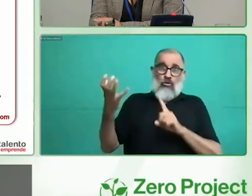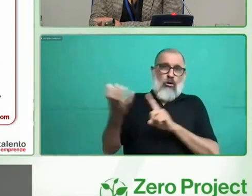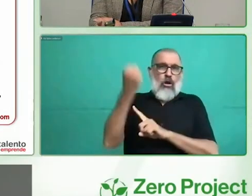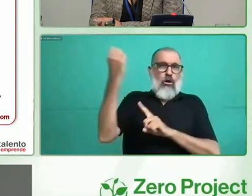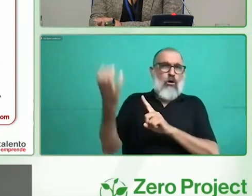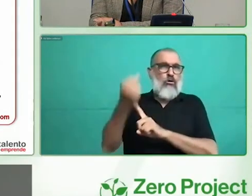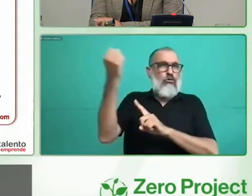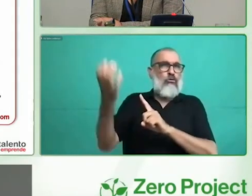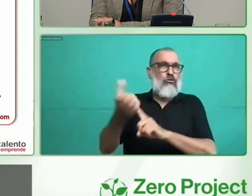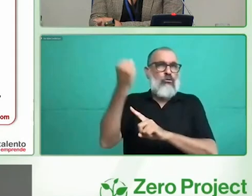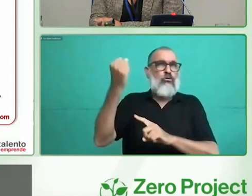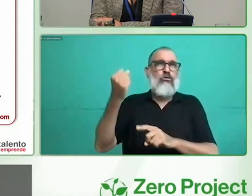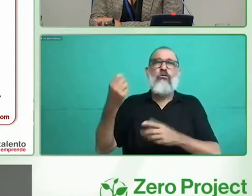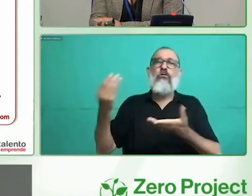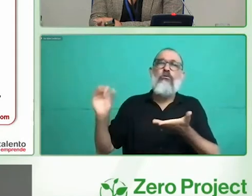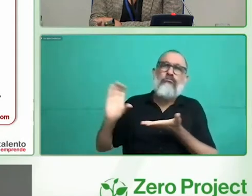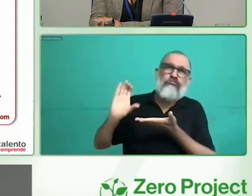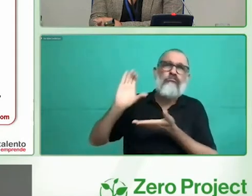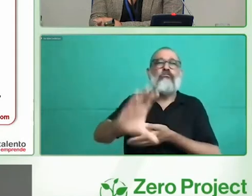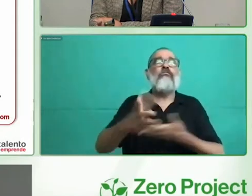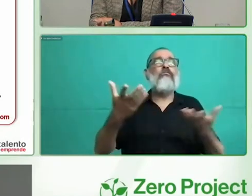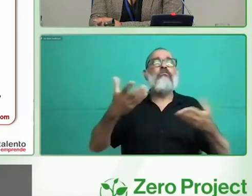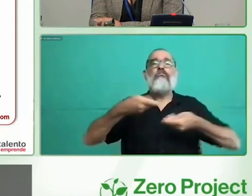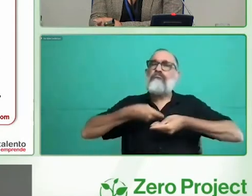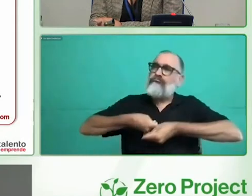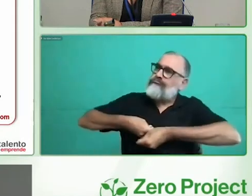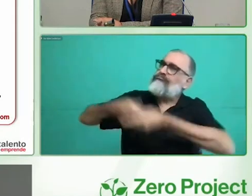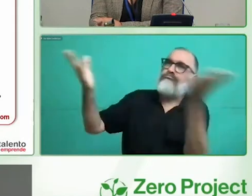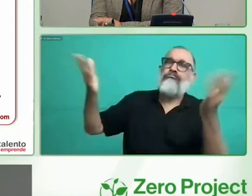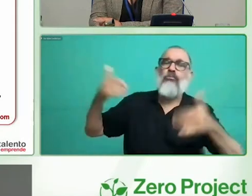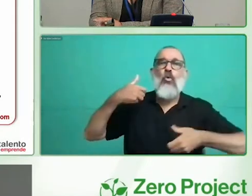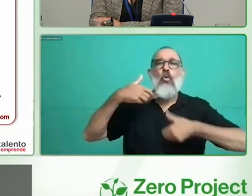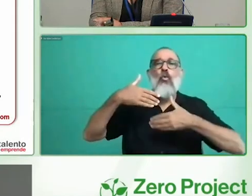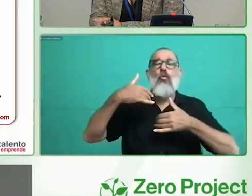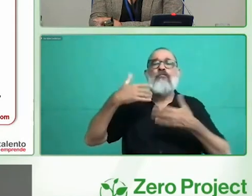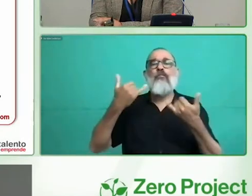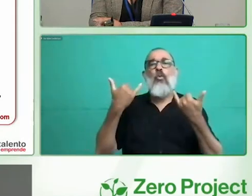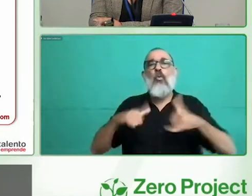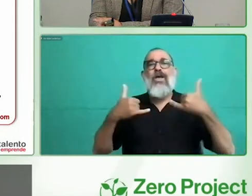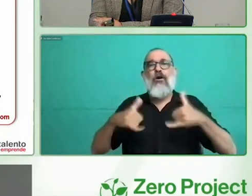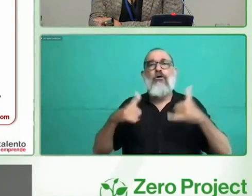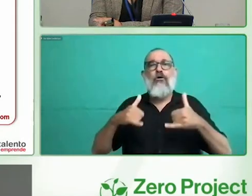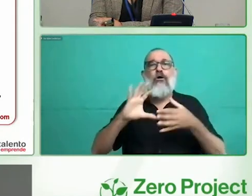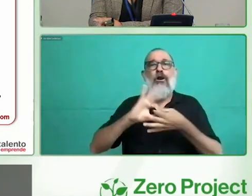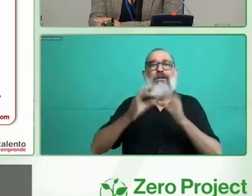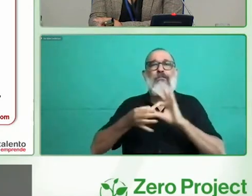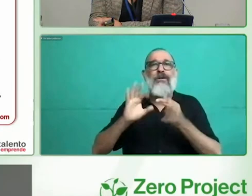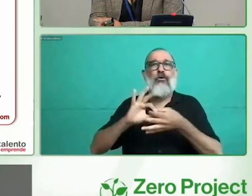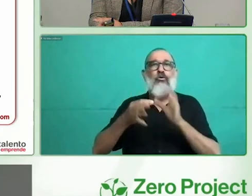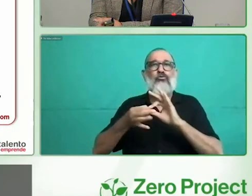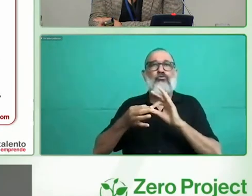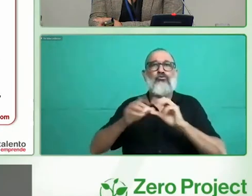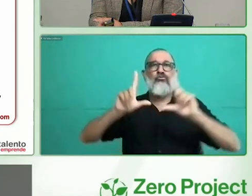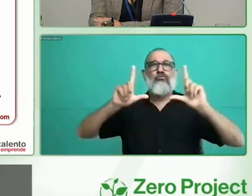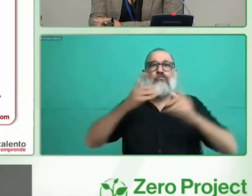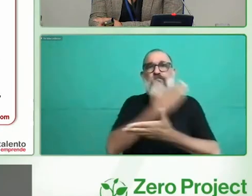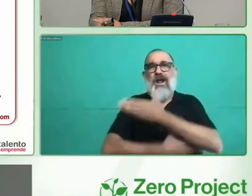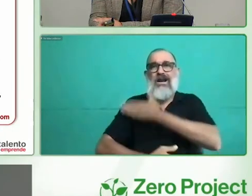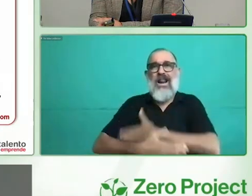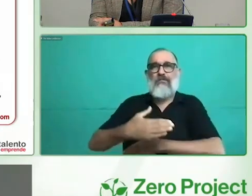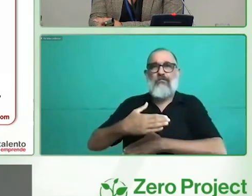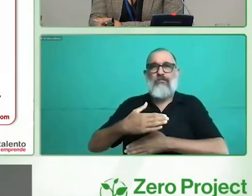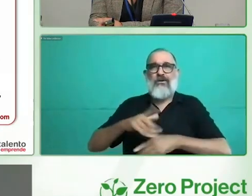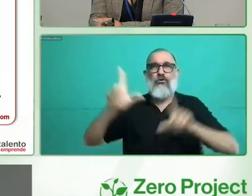revista muy conocida en España, referente en tema de emprendimiento. Y lo voy a dejar